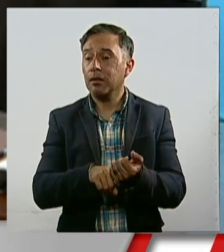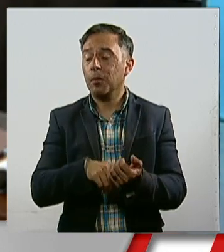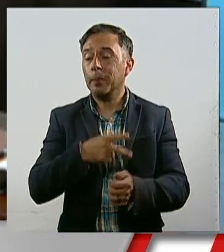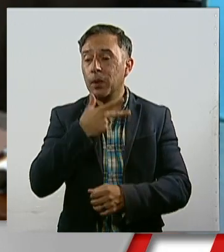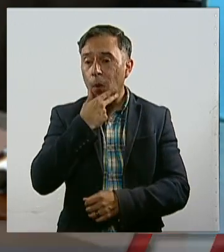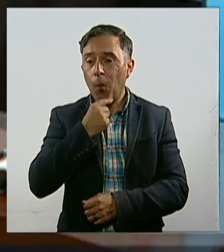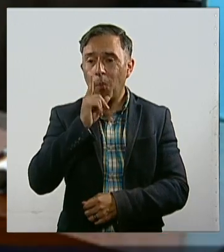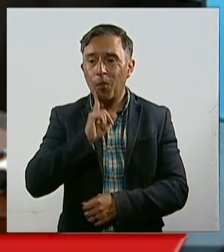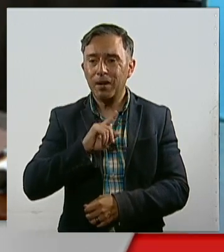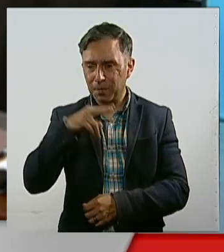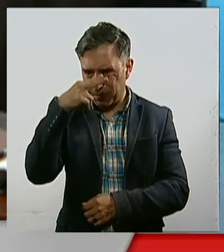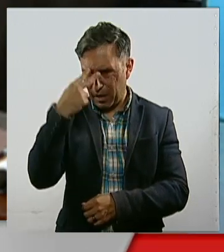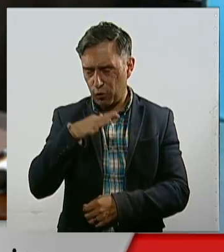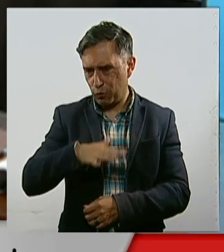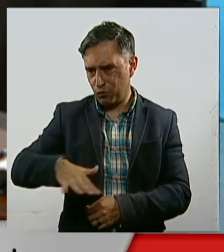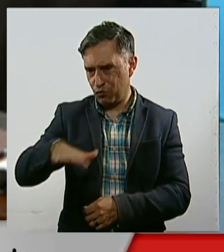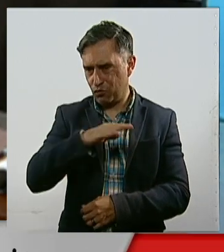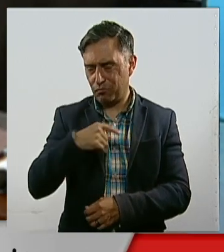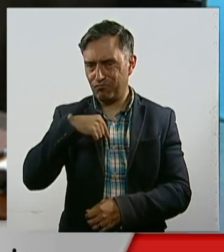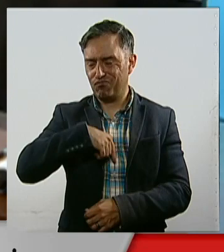y los mexicanos